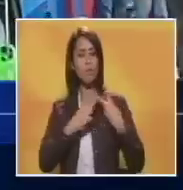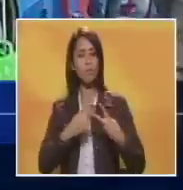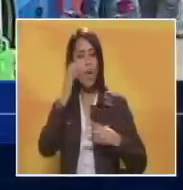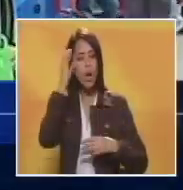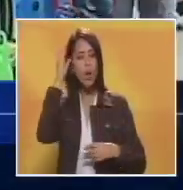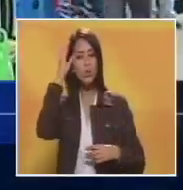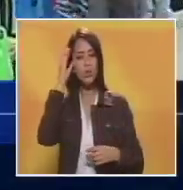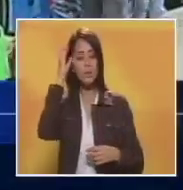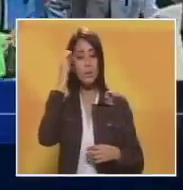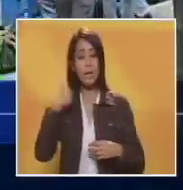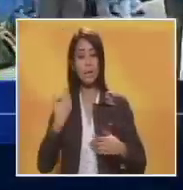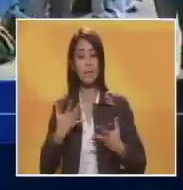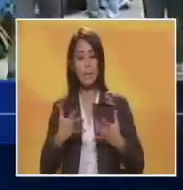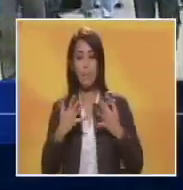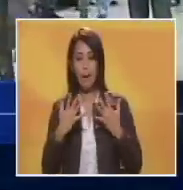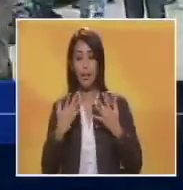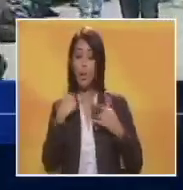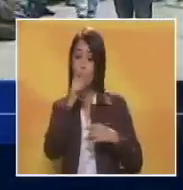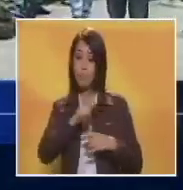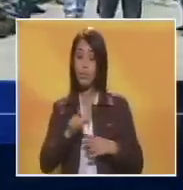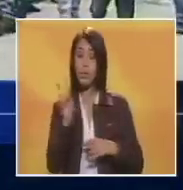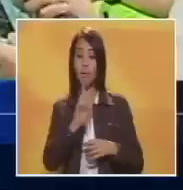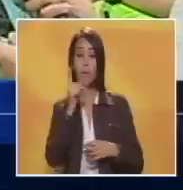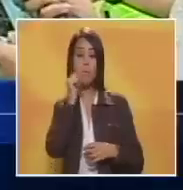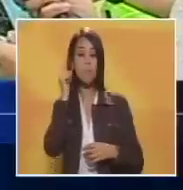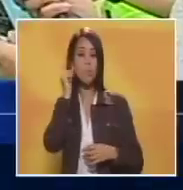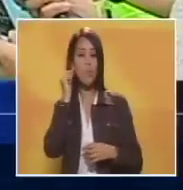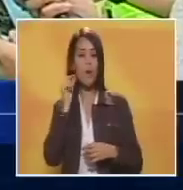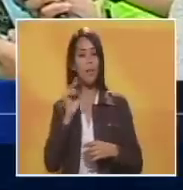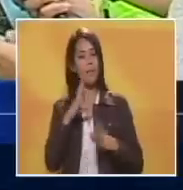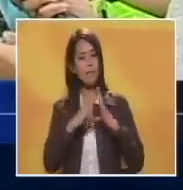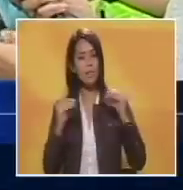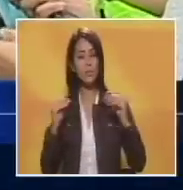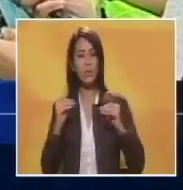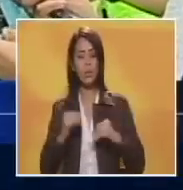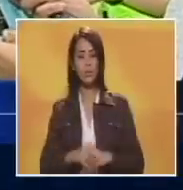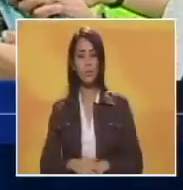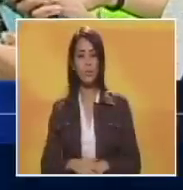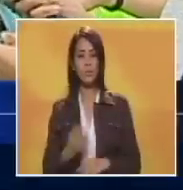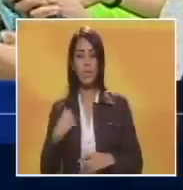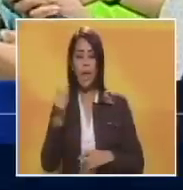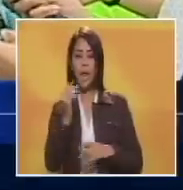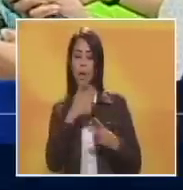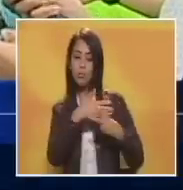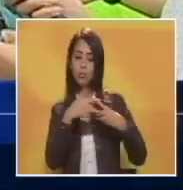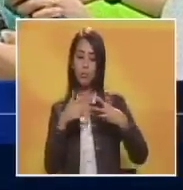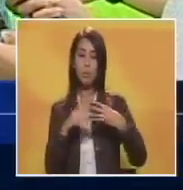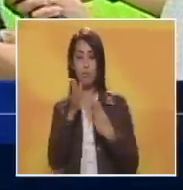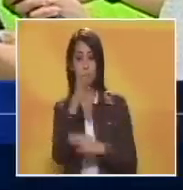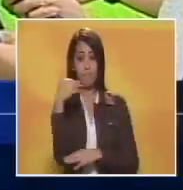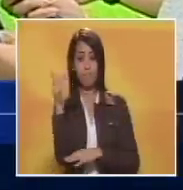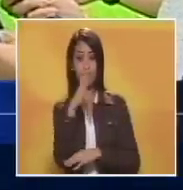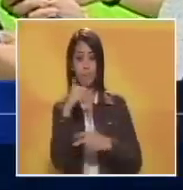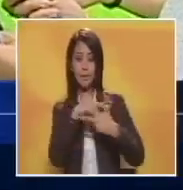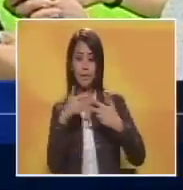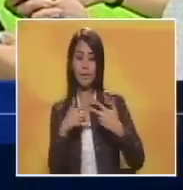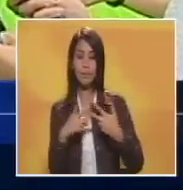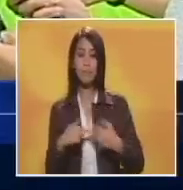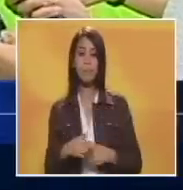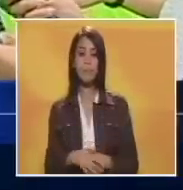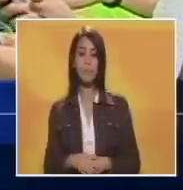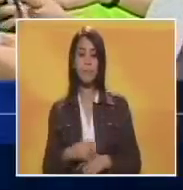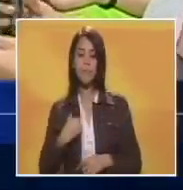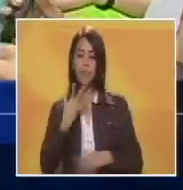conciencia y poniendo las manos de los venezolanos y de las venezolanas, de todos los que levantamos el tricolor patrio, estaremos sumándolo en este